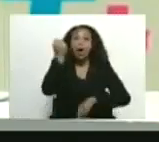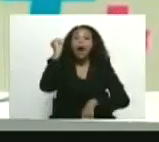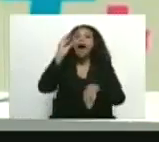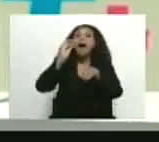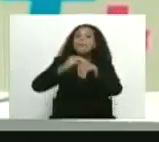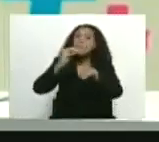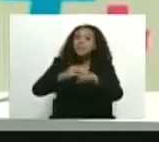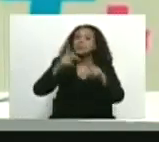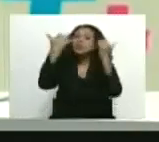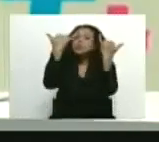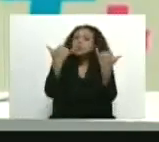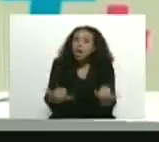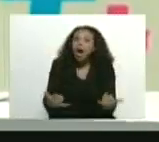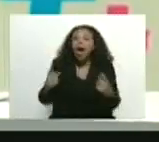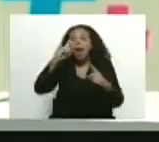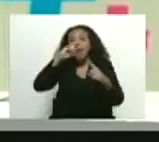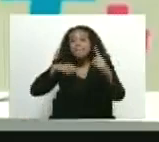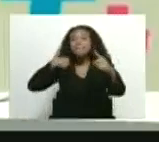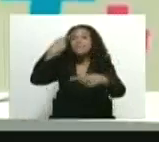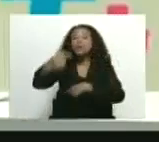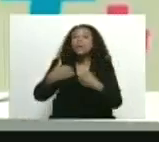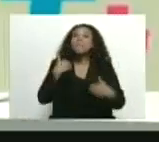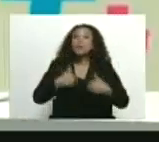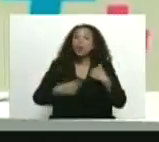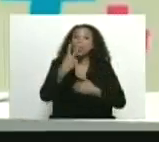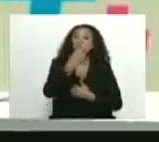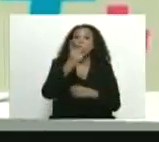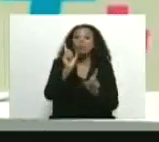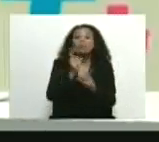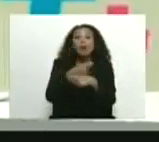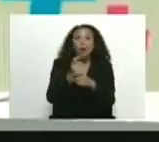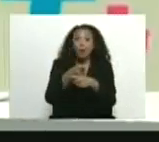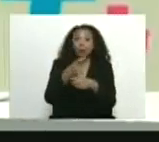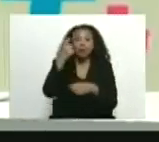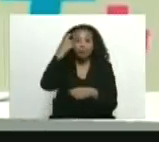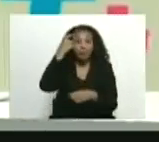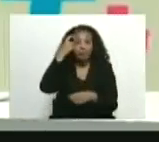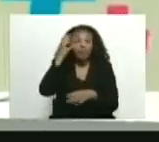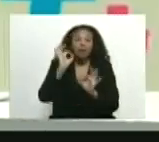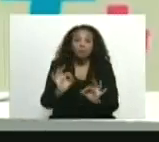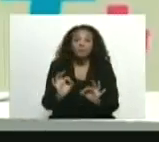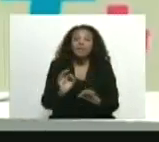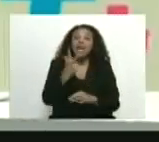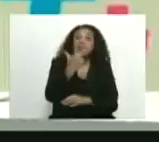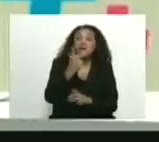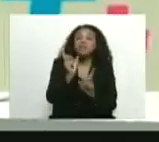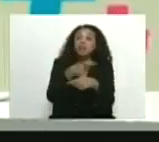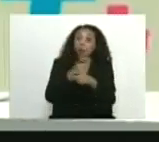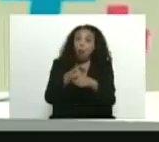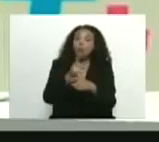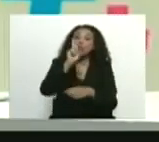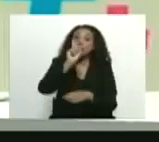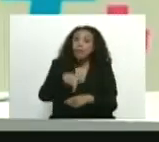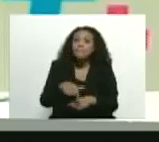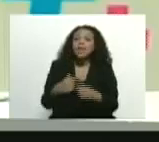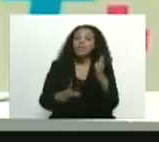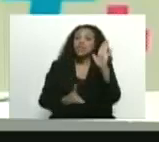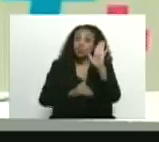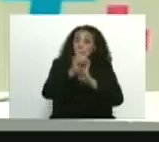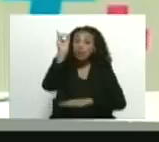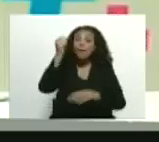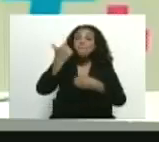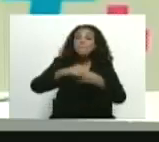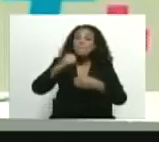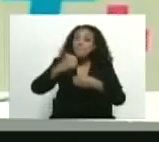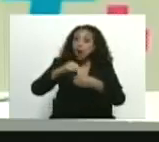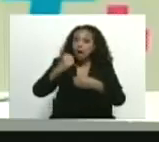Anuncio que el próximo miércoles 2 de agosto y el jueves 3 de agosto se va a desarrollar en